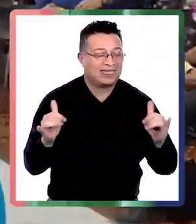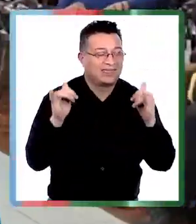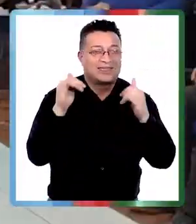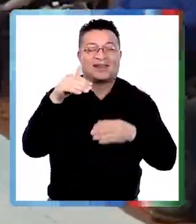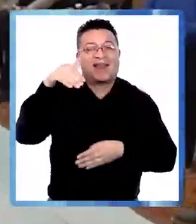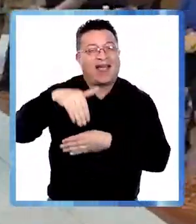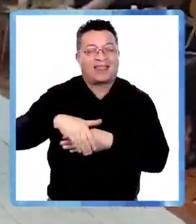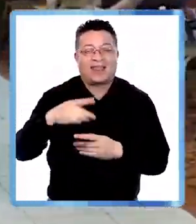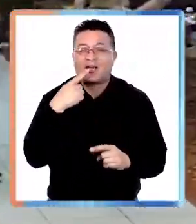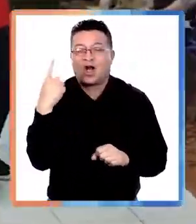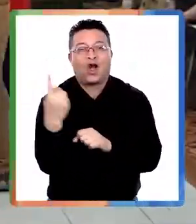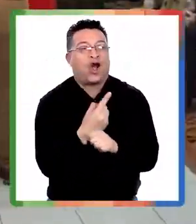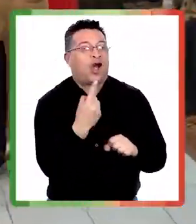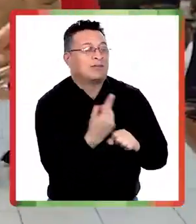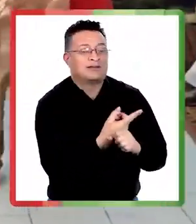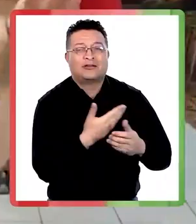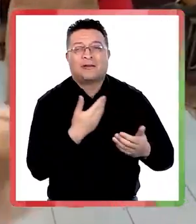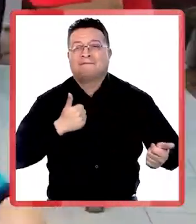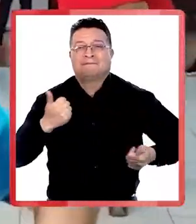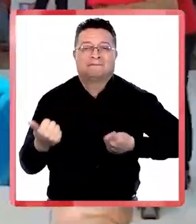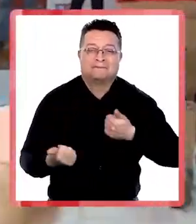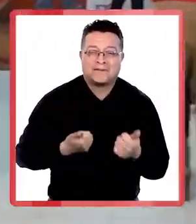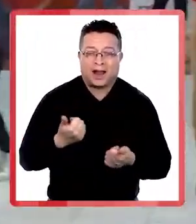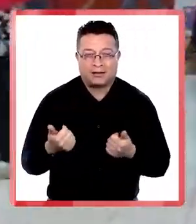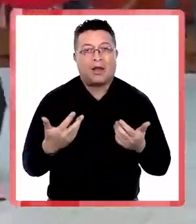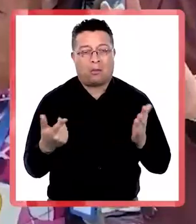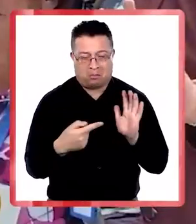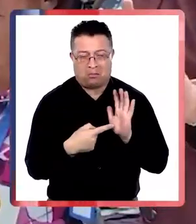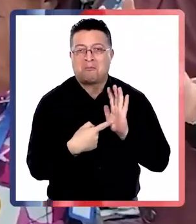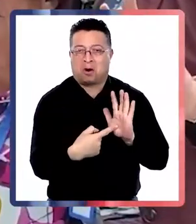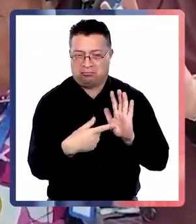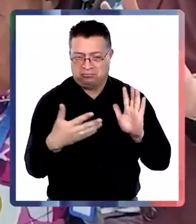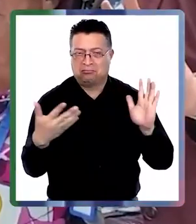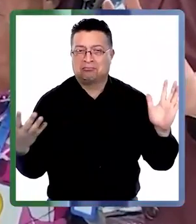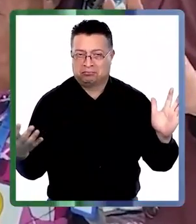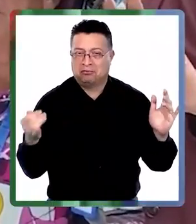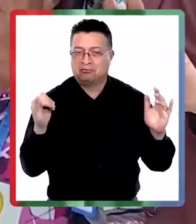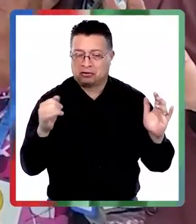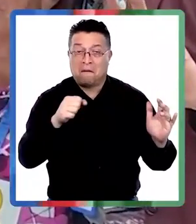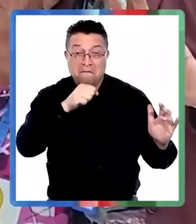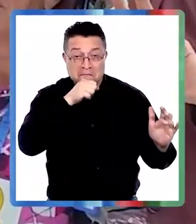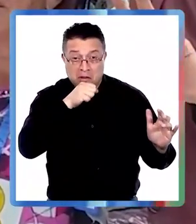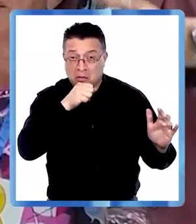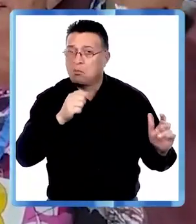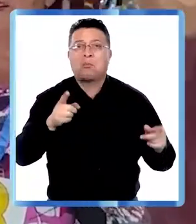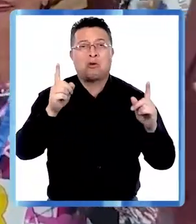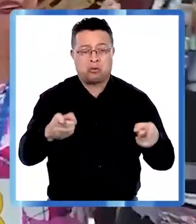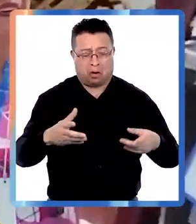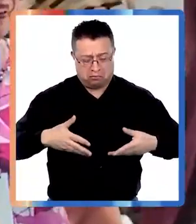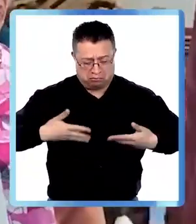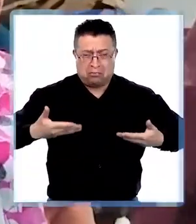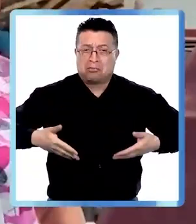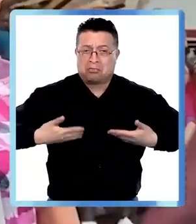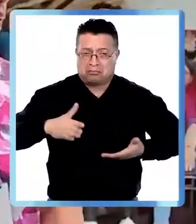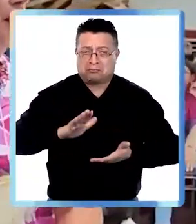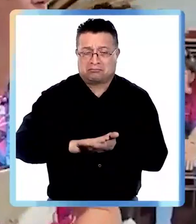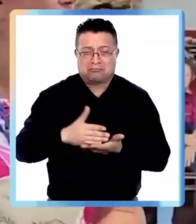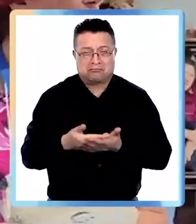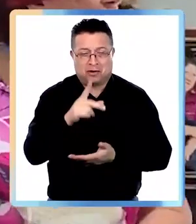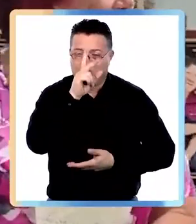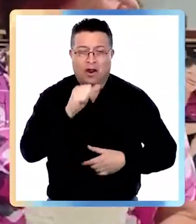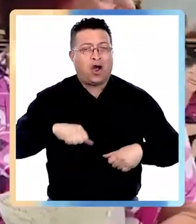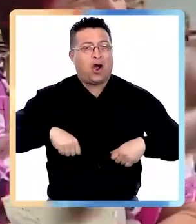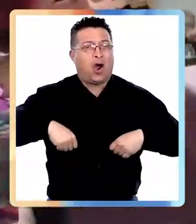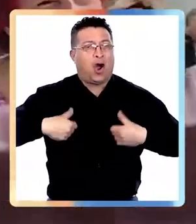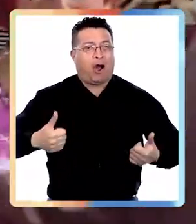una entretenida tarde conversando y bailando, demostrando así que, a pesar de la edad, el espíritu se mantiene